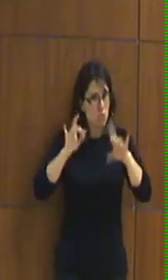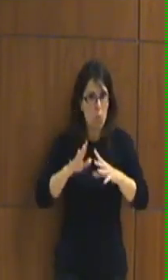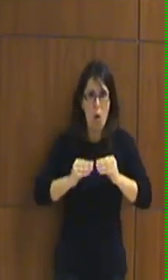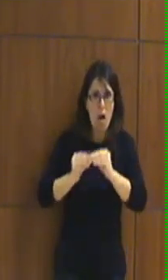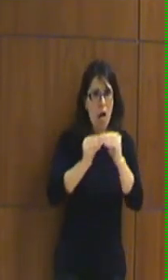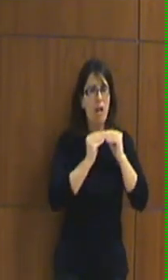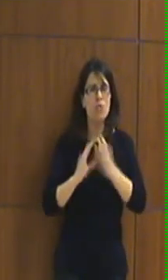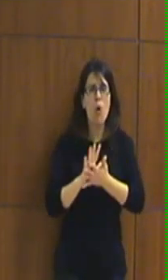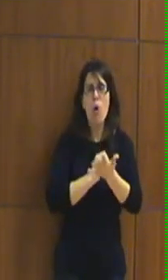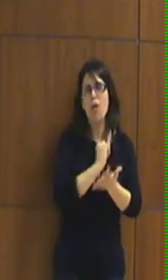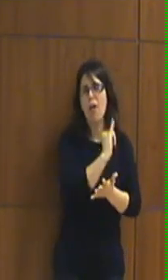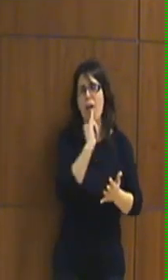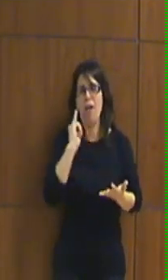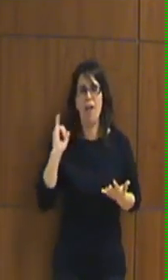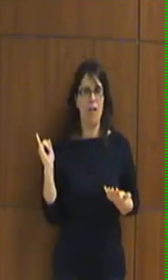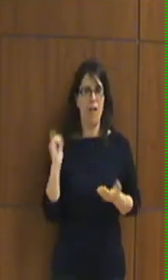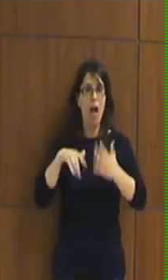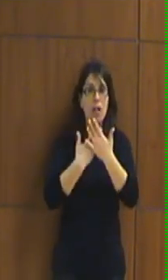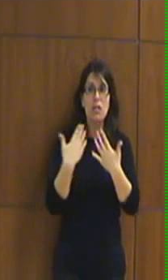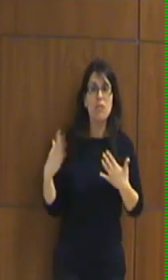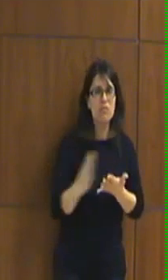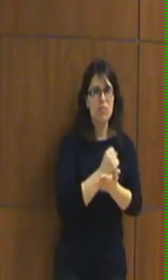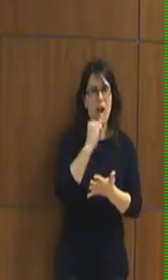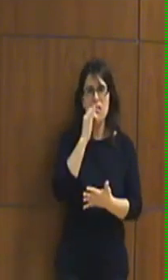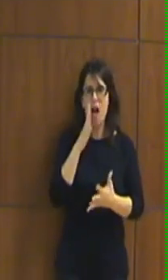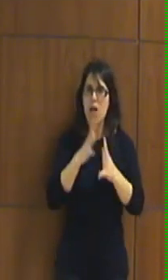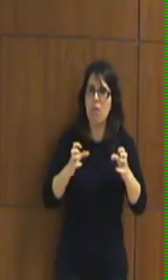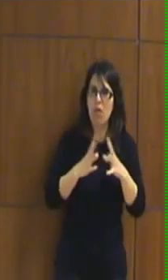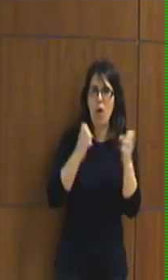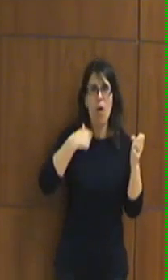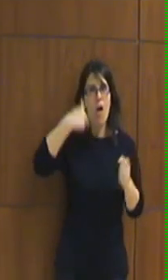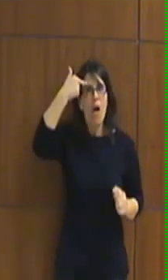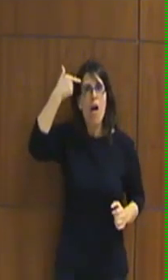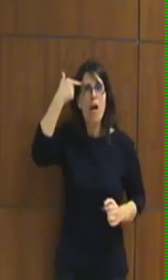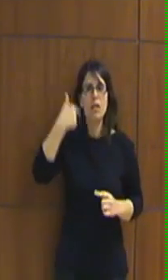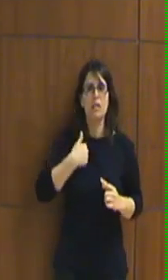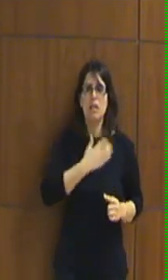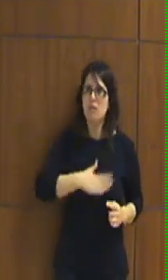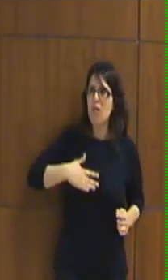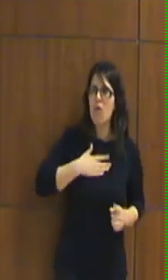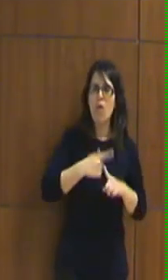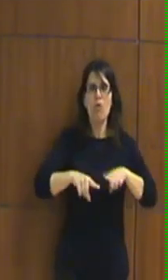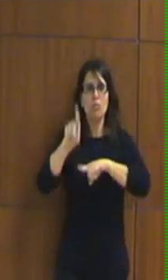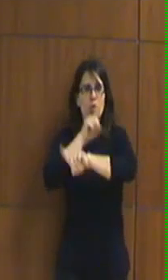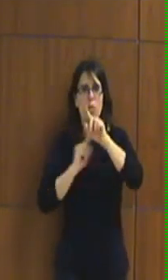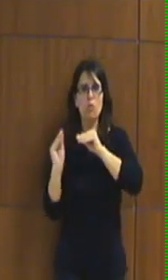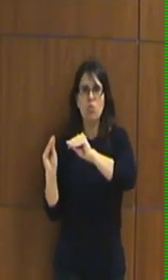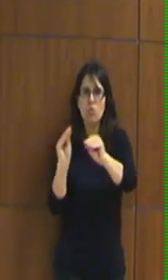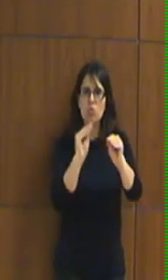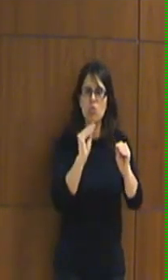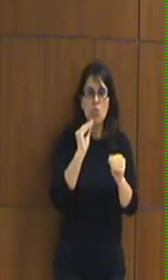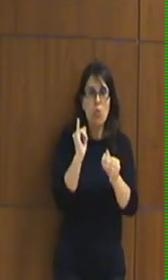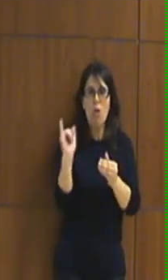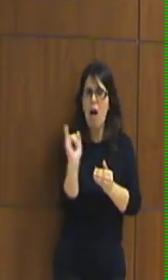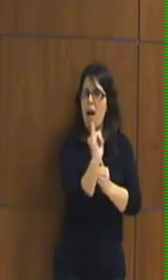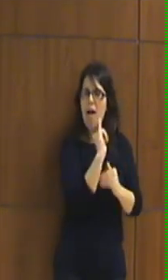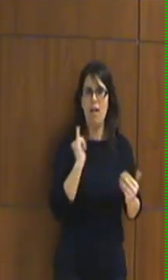tenemos nuestras ambiciones, nuestras satisfacciones y nuestros problemas, ¿no? Entonces, a